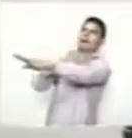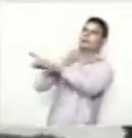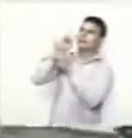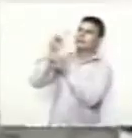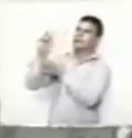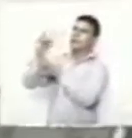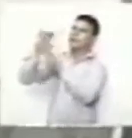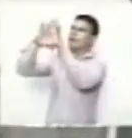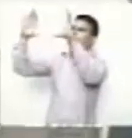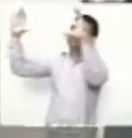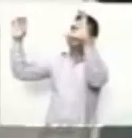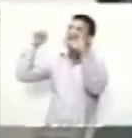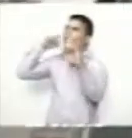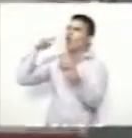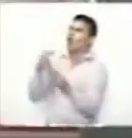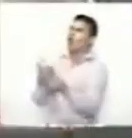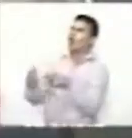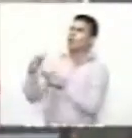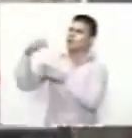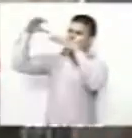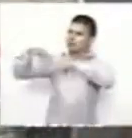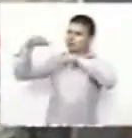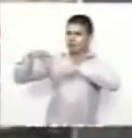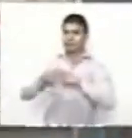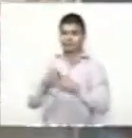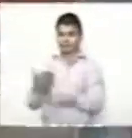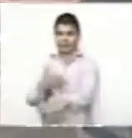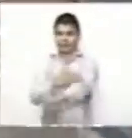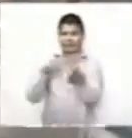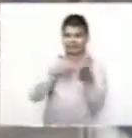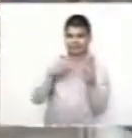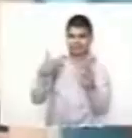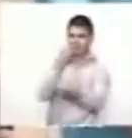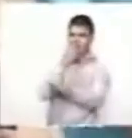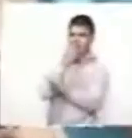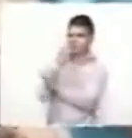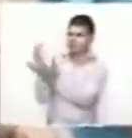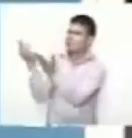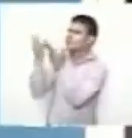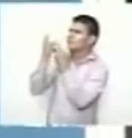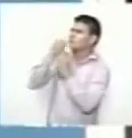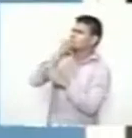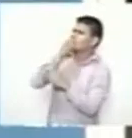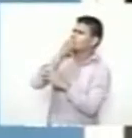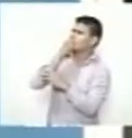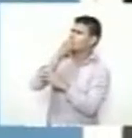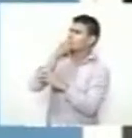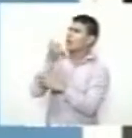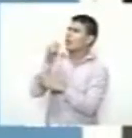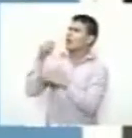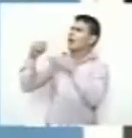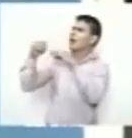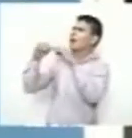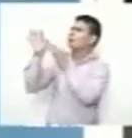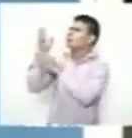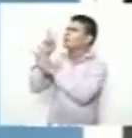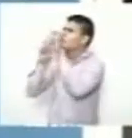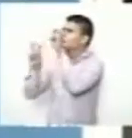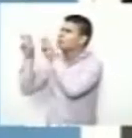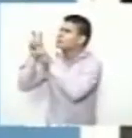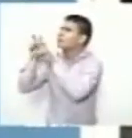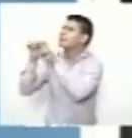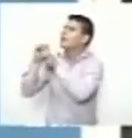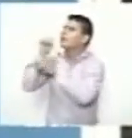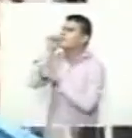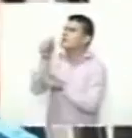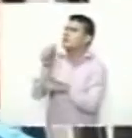unos procesos técnicos y de sistemas de información donde podemos determinar cómo será la calidad del aire de Bogotá en el día de mañana,